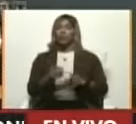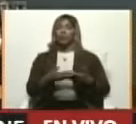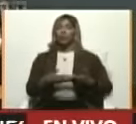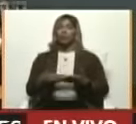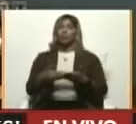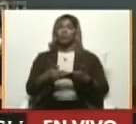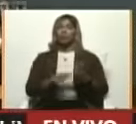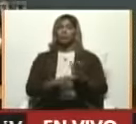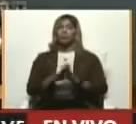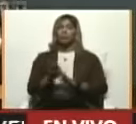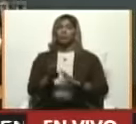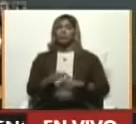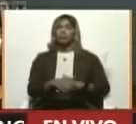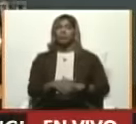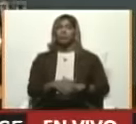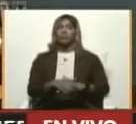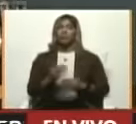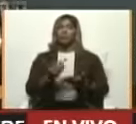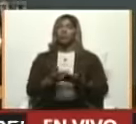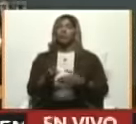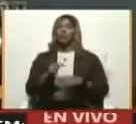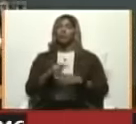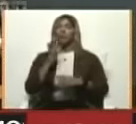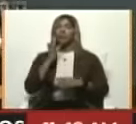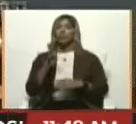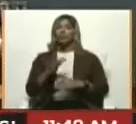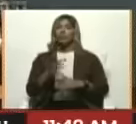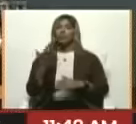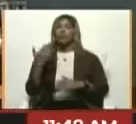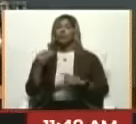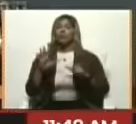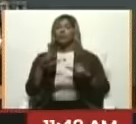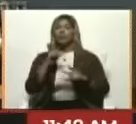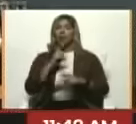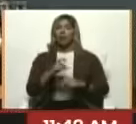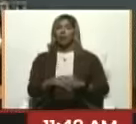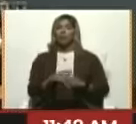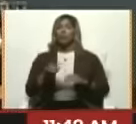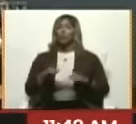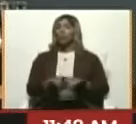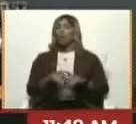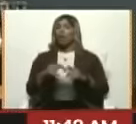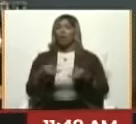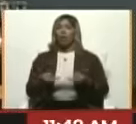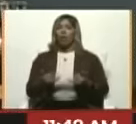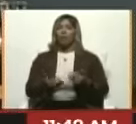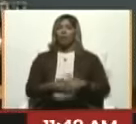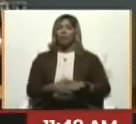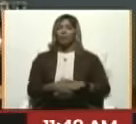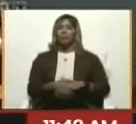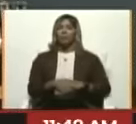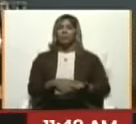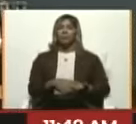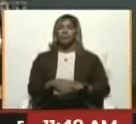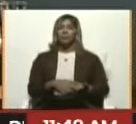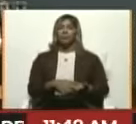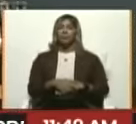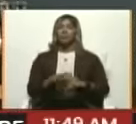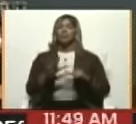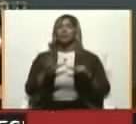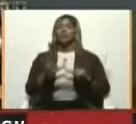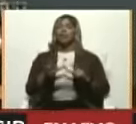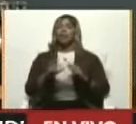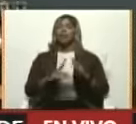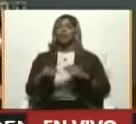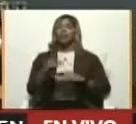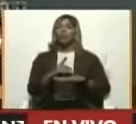el alcance de la Escuela Nacional de Fiscales hace 7 años, como es ahora, con 7 diplomados